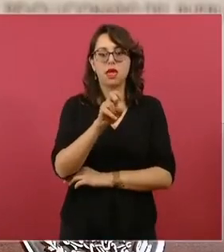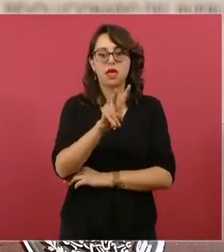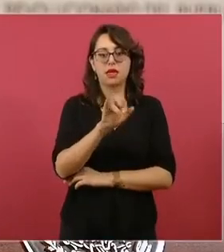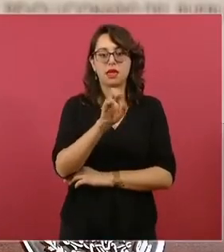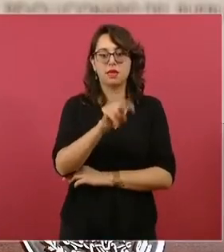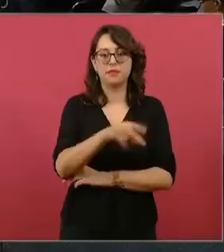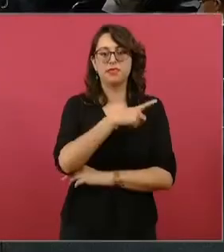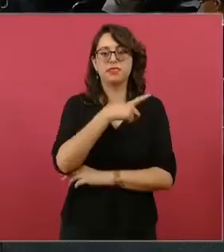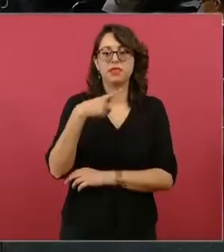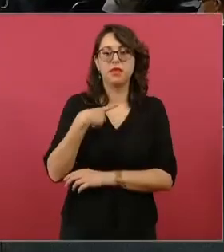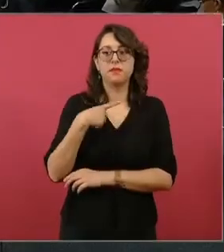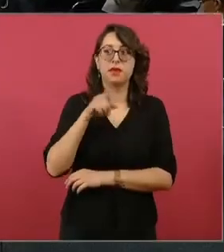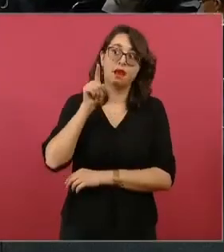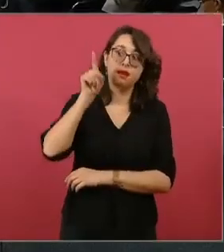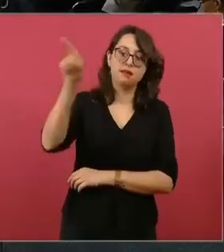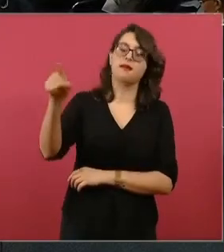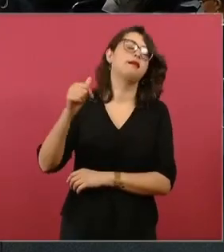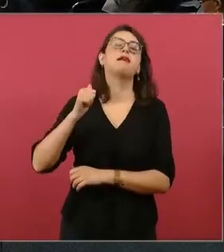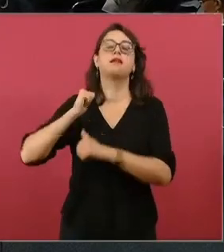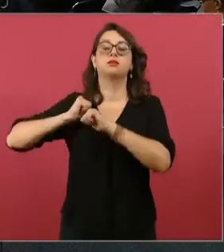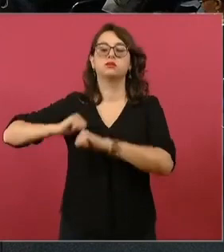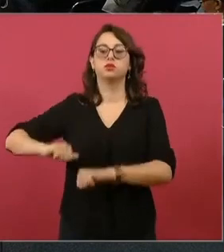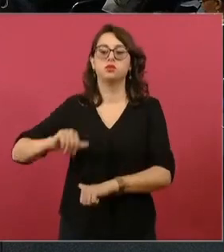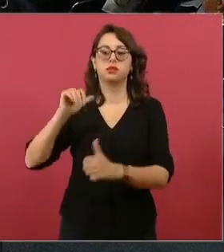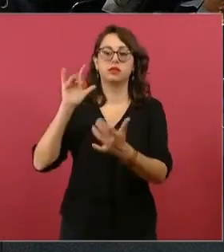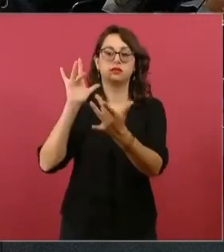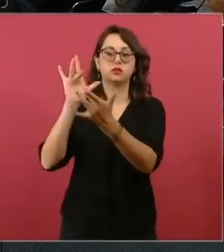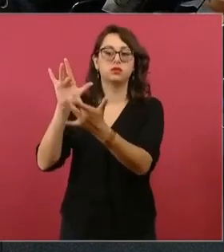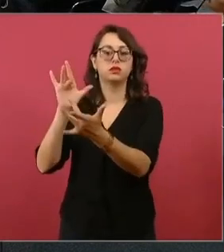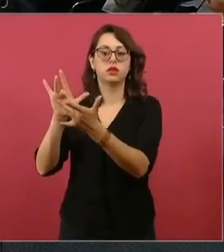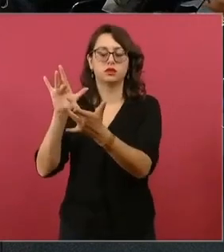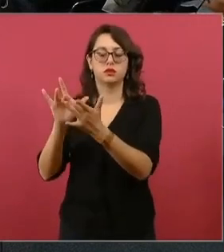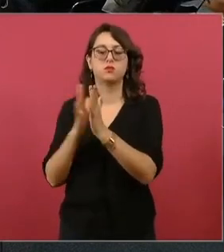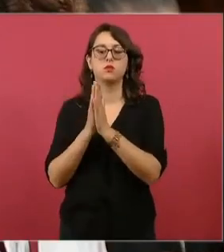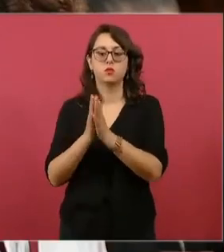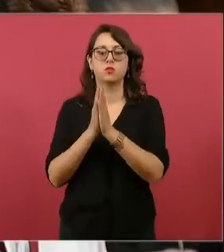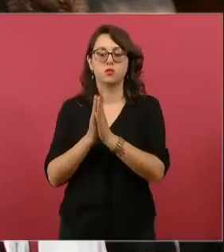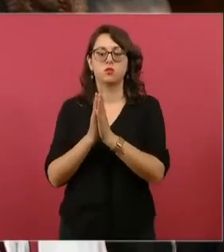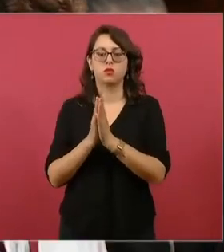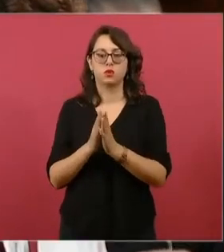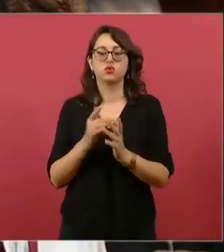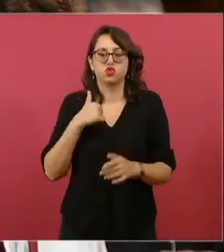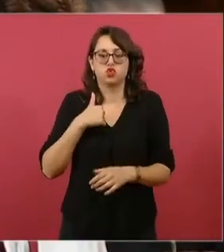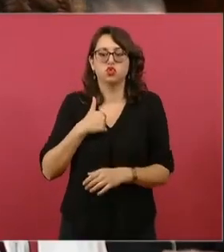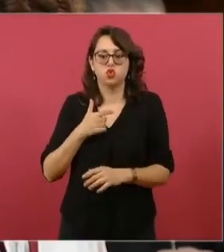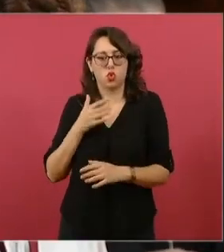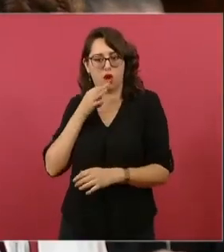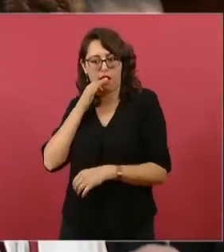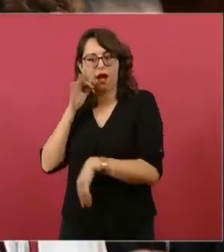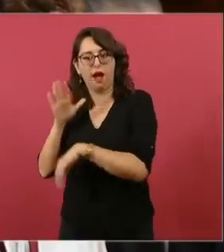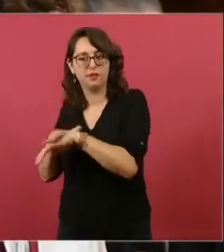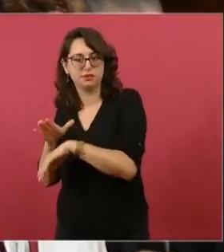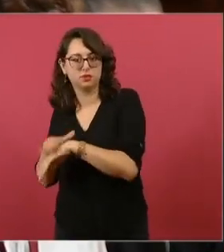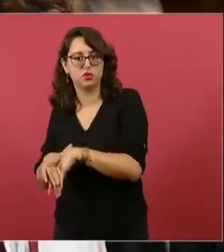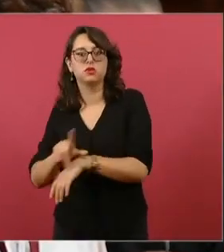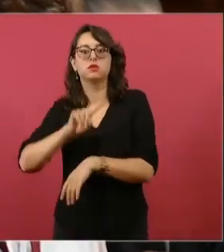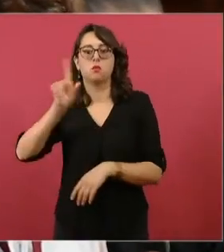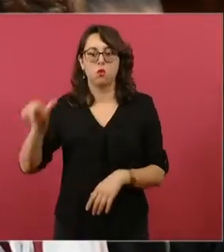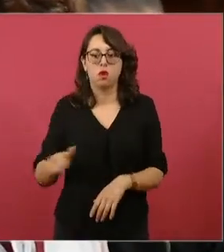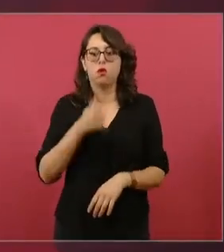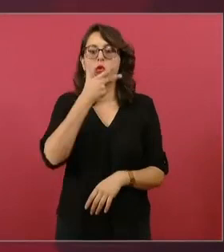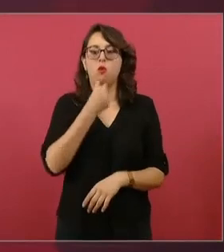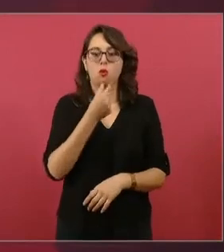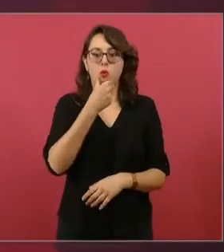Paso, Texas. Perfecto. Sí, de parte de nosotros. Perfecto. Ya vas a ver el cónsul y